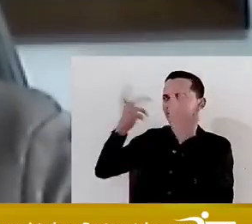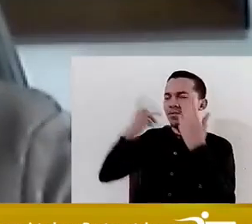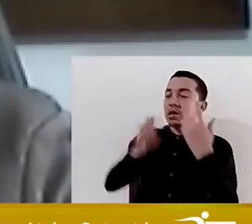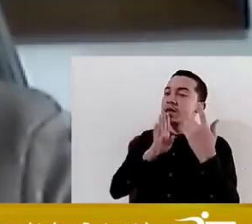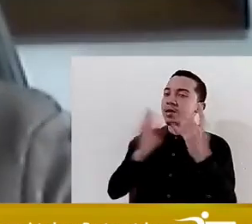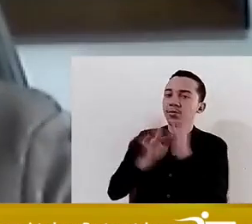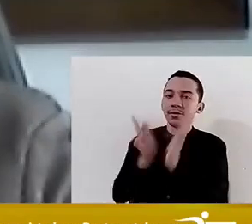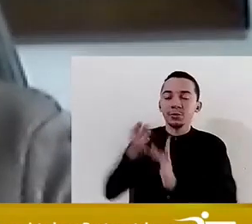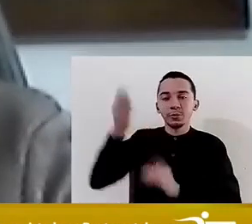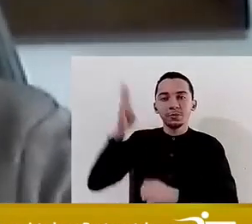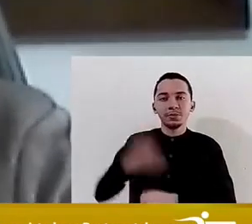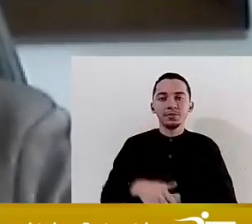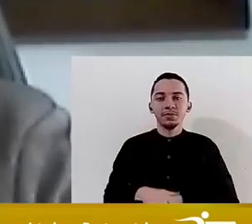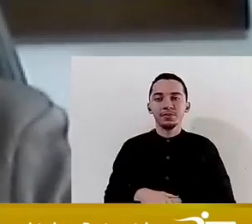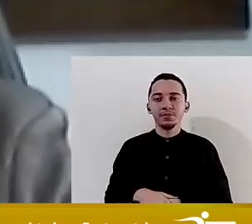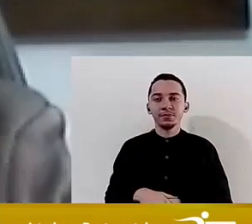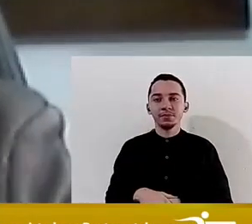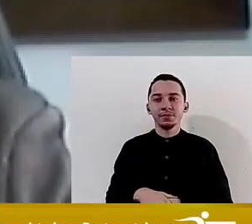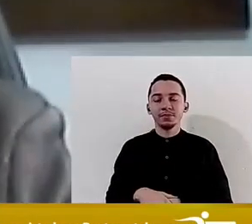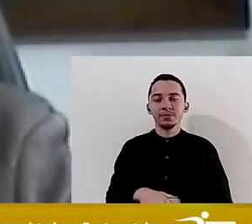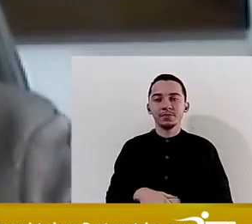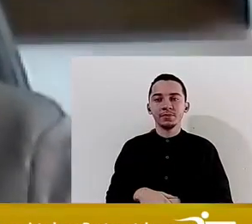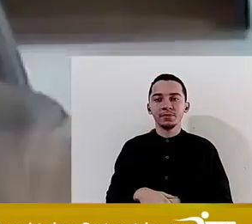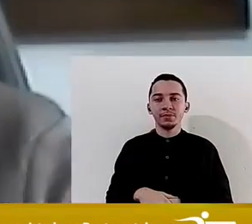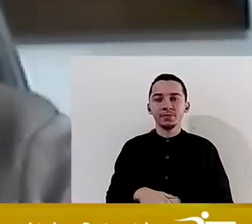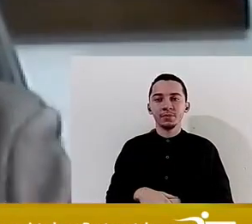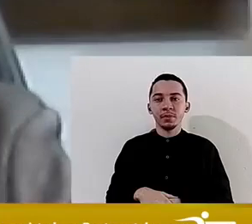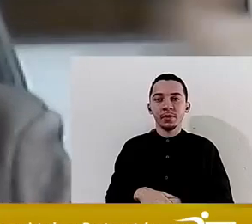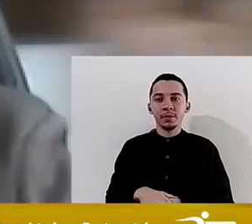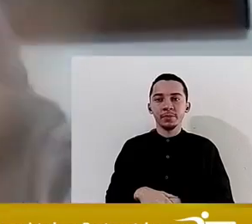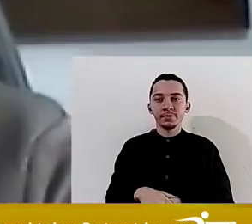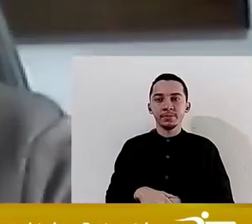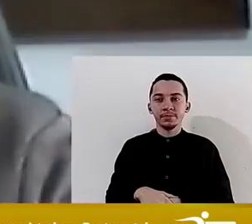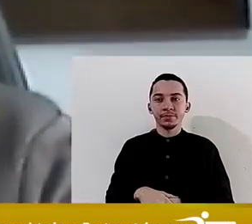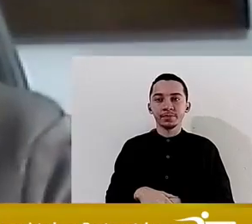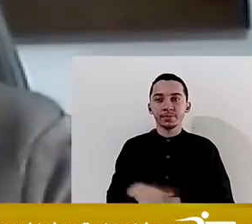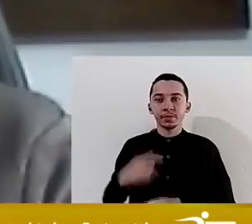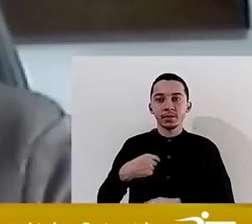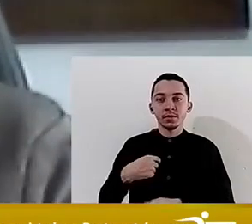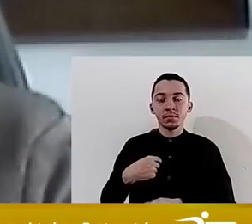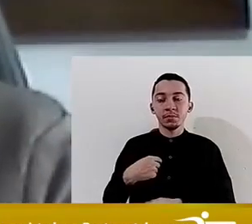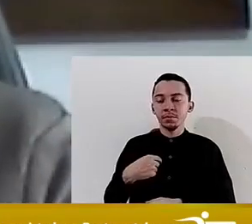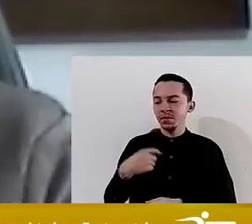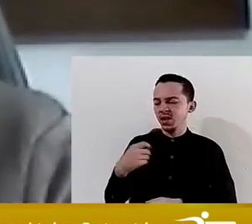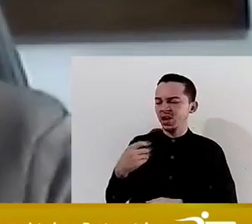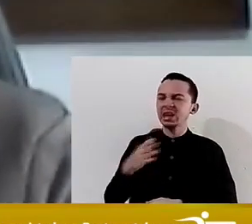El sembrador es el Hijo del Hombre. La buena semilla son los predicadores.